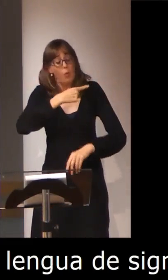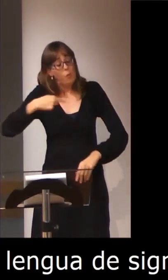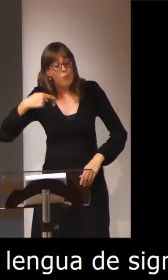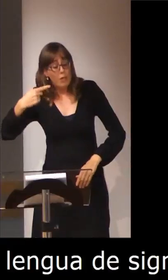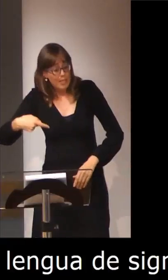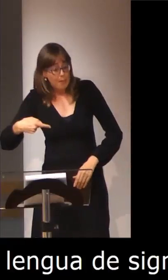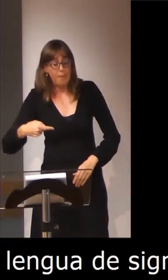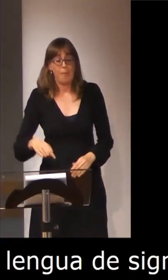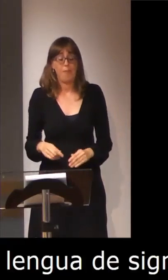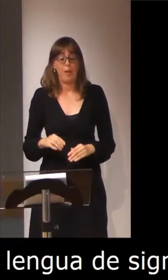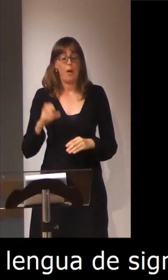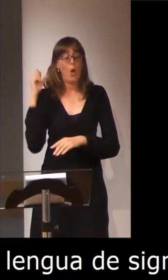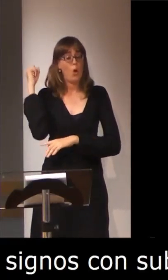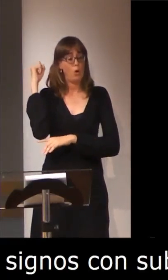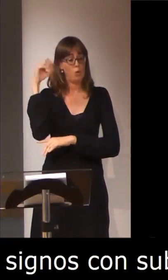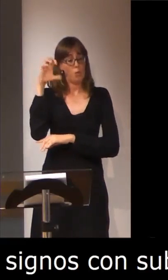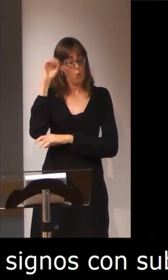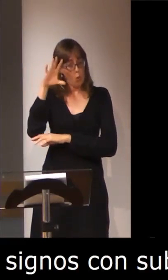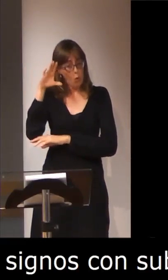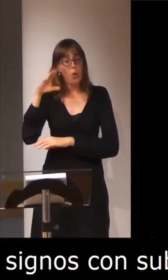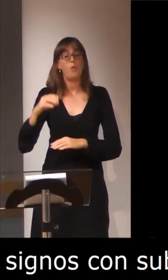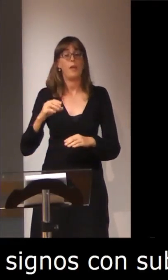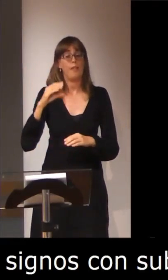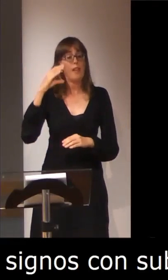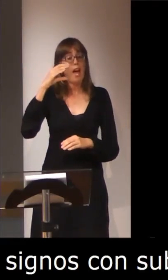una vez que finalizaron las jornadas, una semana después, de hecho,